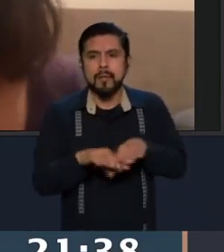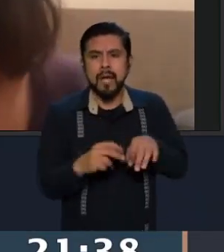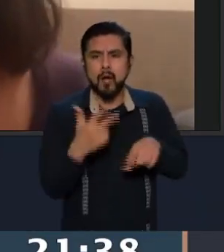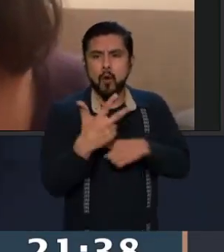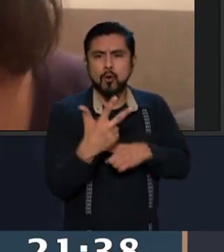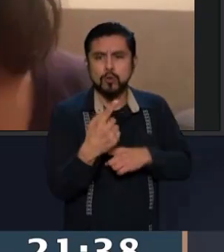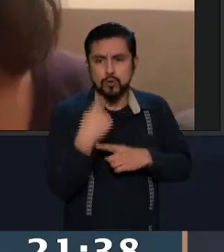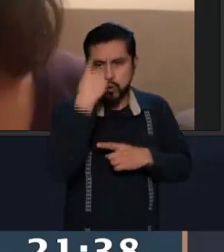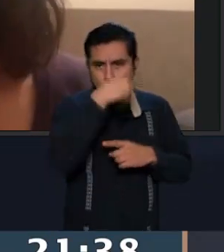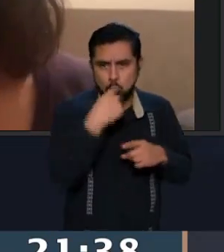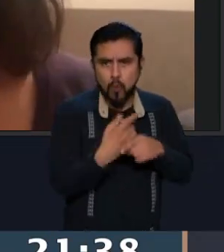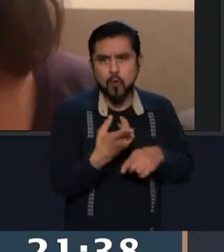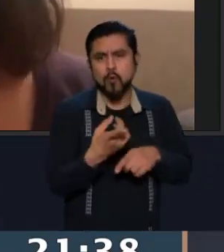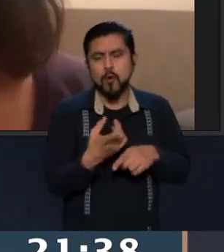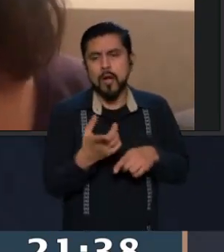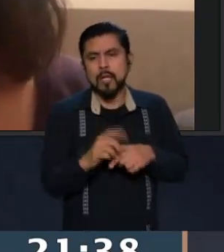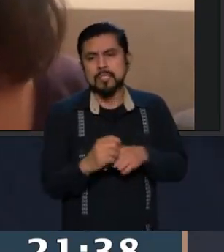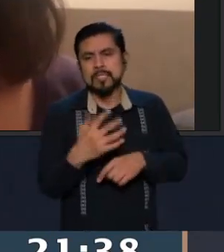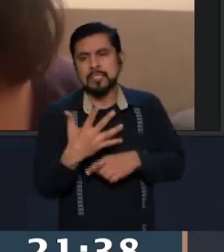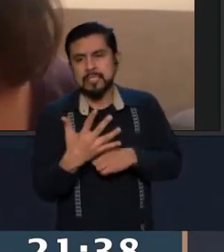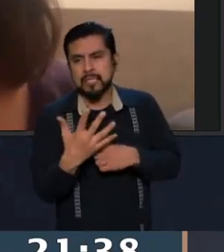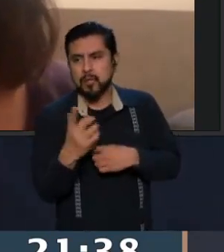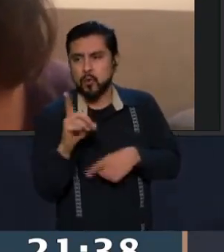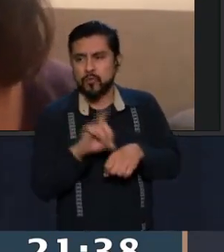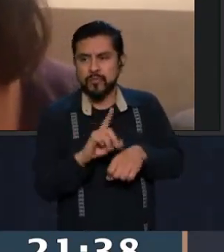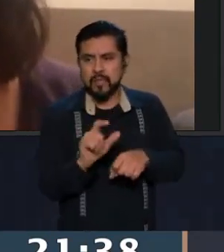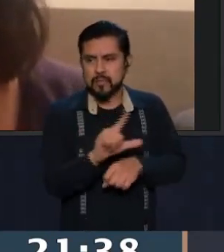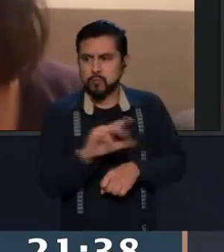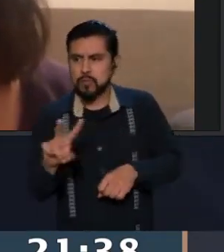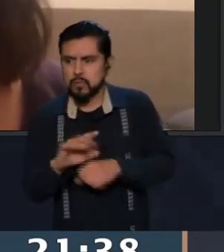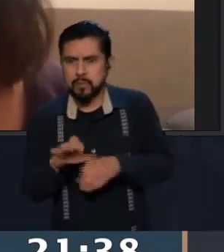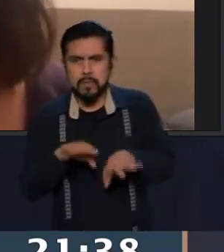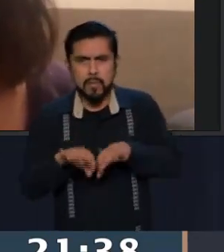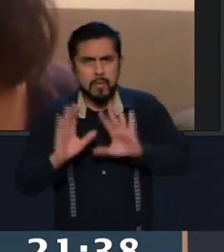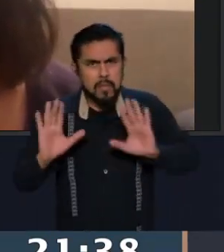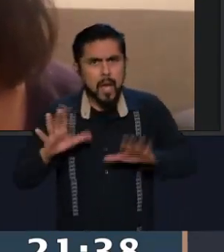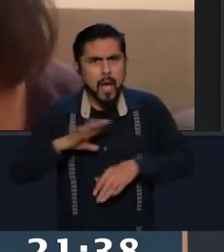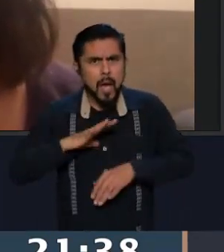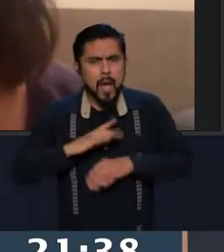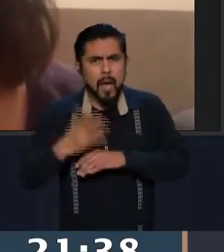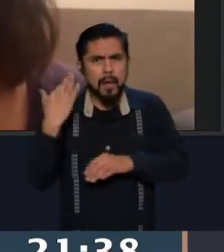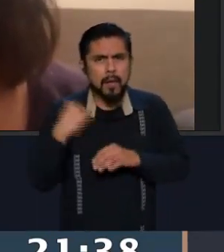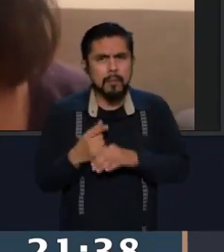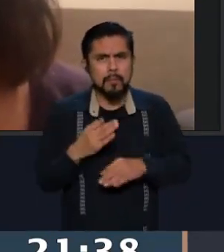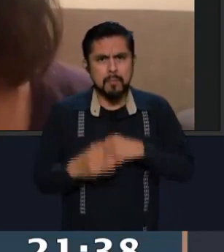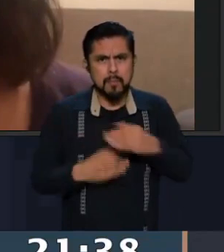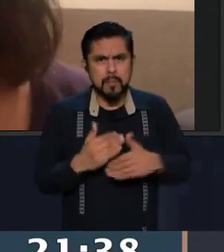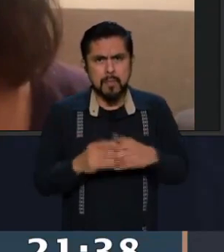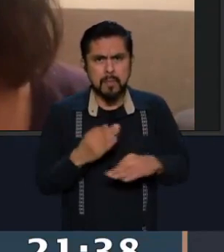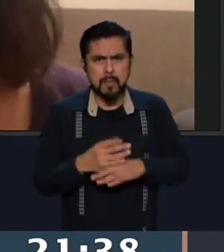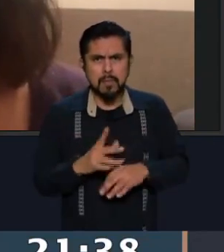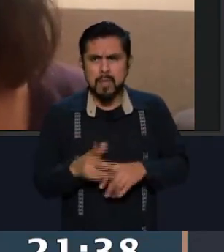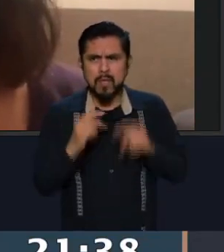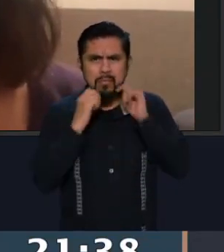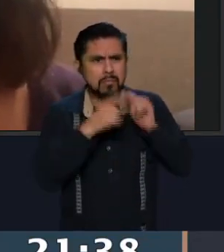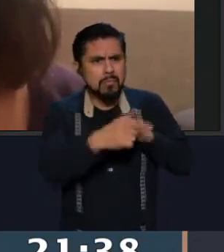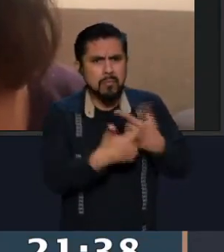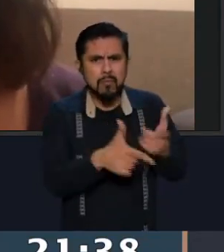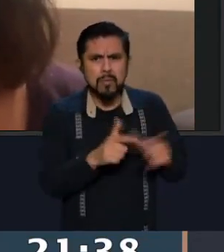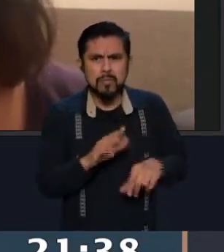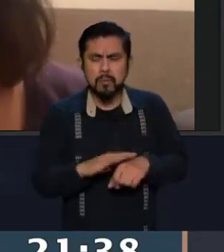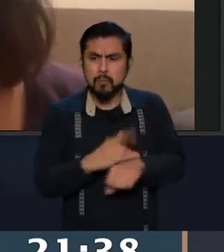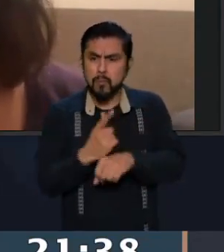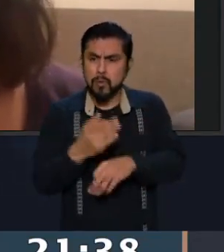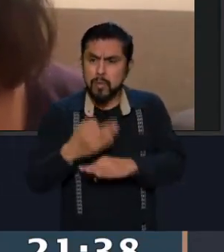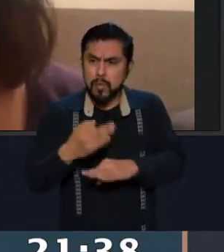5 o 5 días y medio a la semana, pues tiene muchísimos años y ha habido avances tecnológicos impresionantes, pero la jornada laboral no se